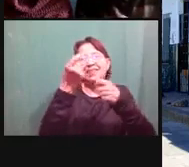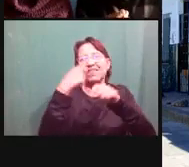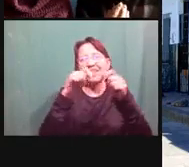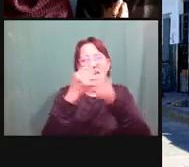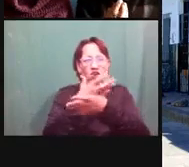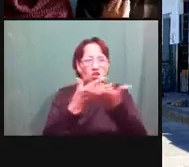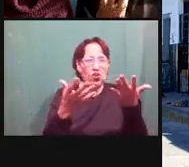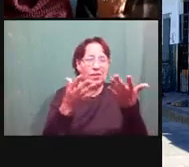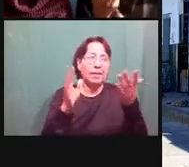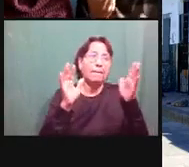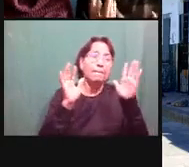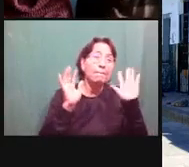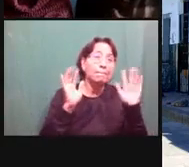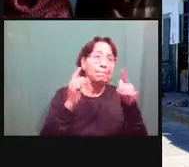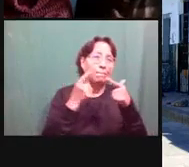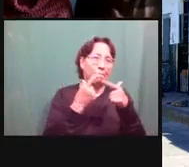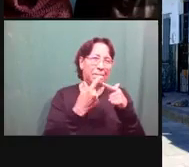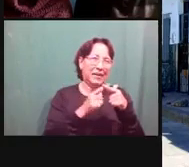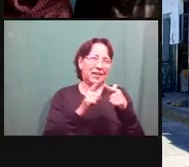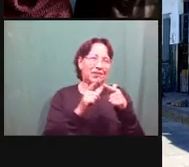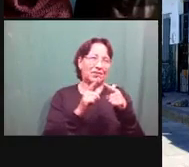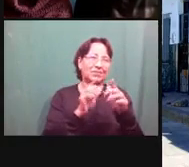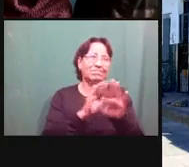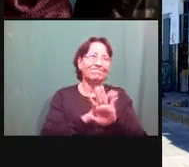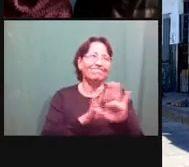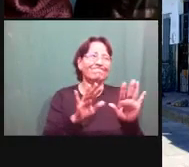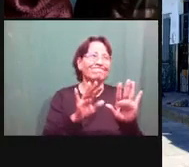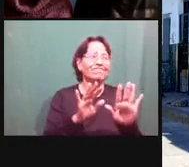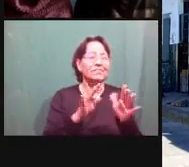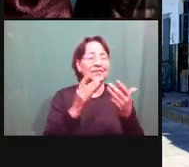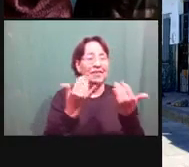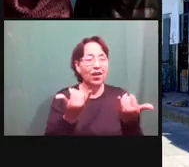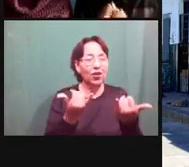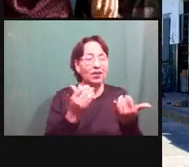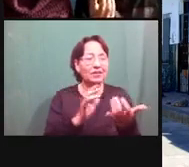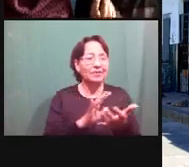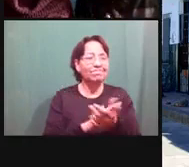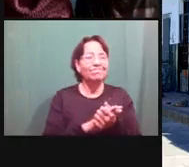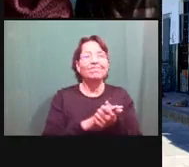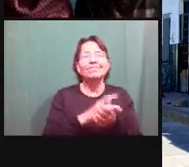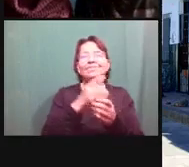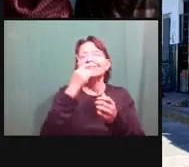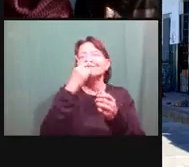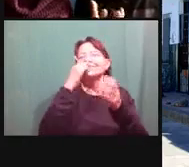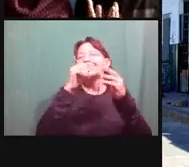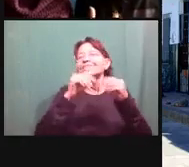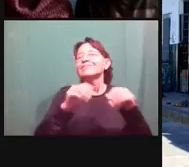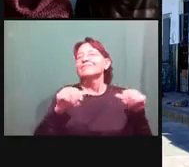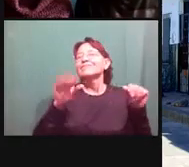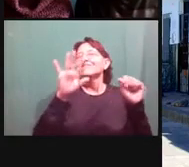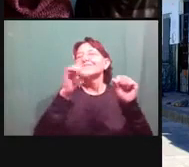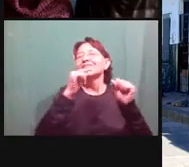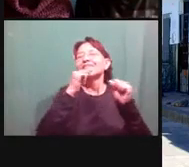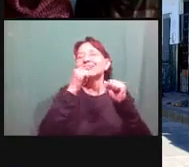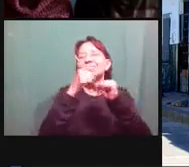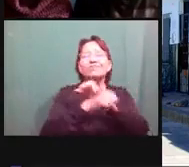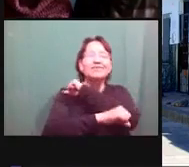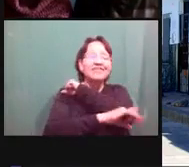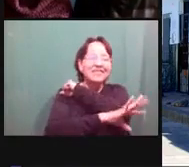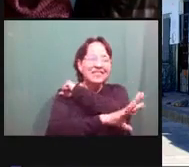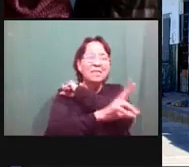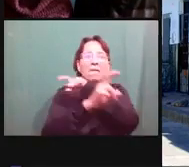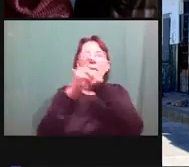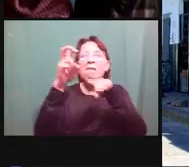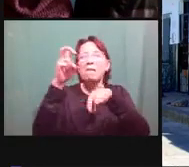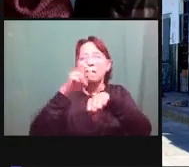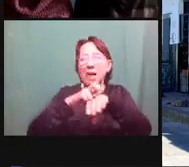no se alcanza a oler este olor a tierra, ¿no? Olor a raíces, olor a papa, que